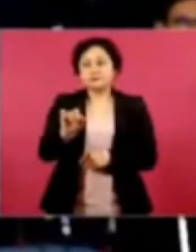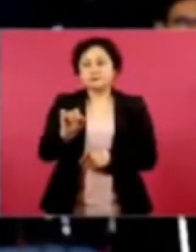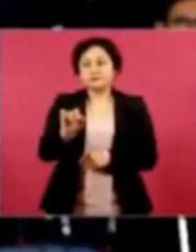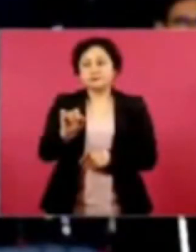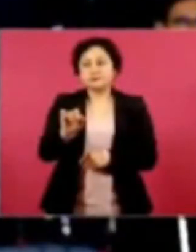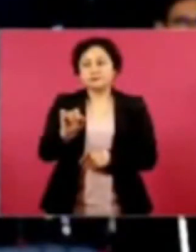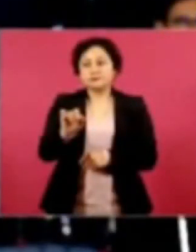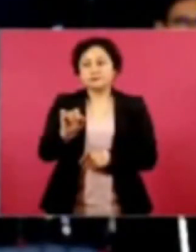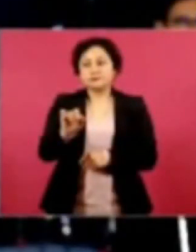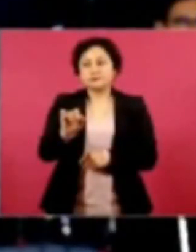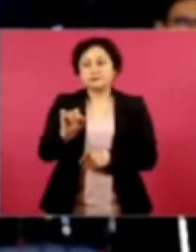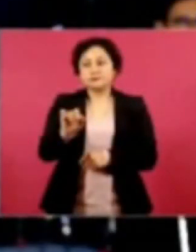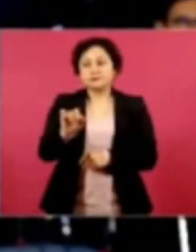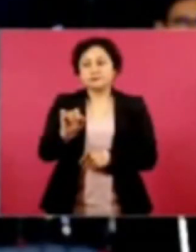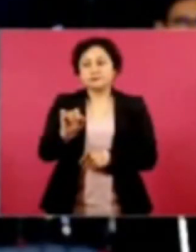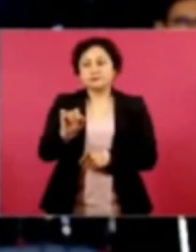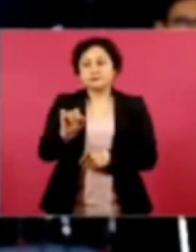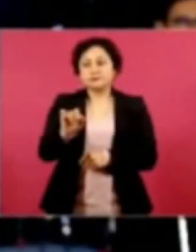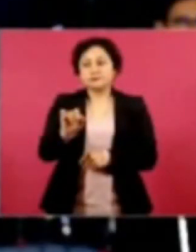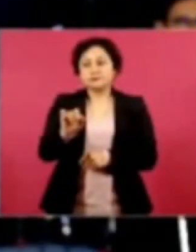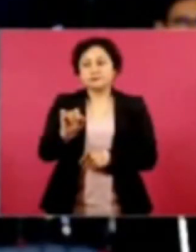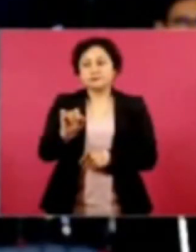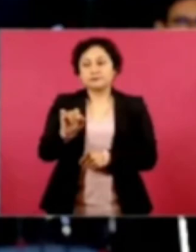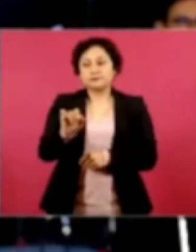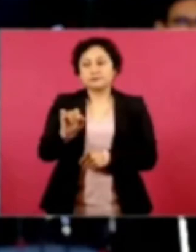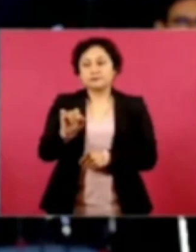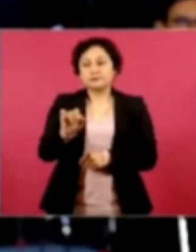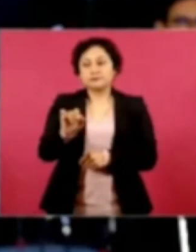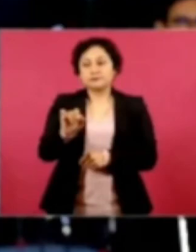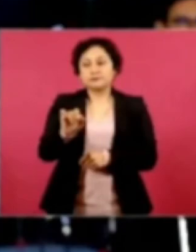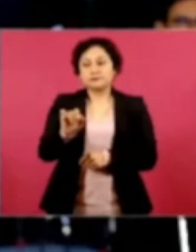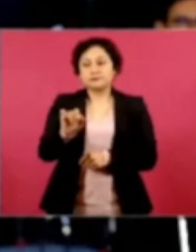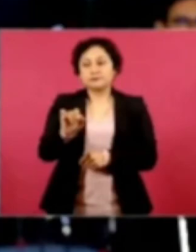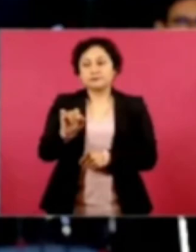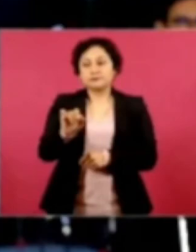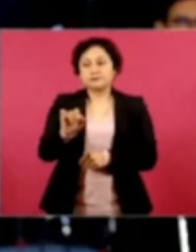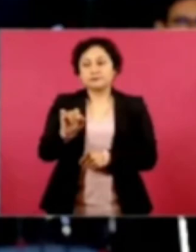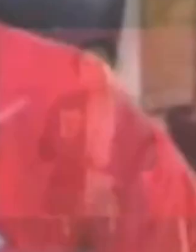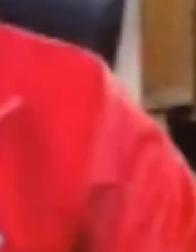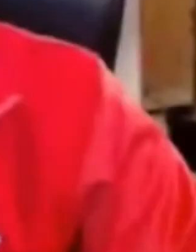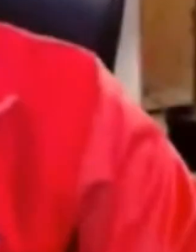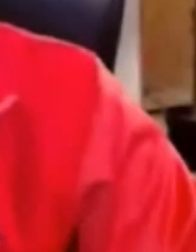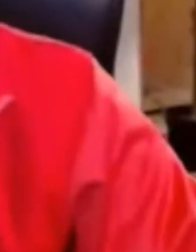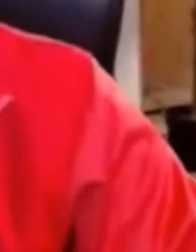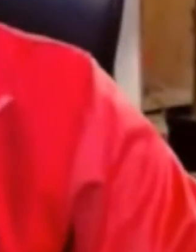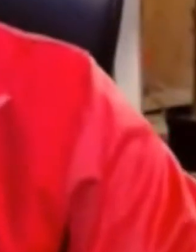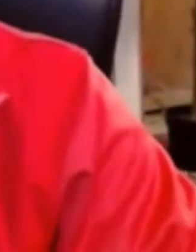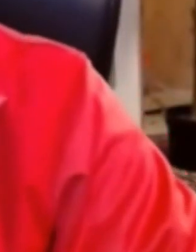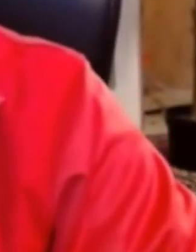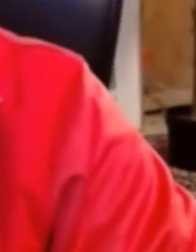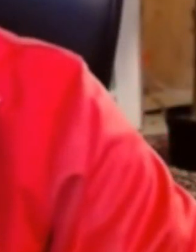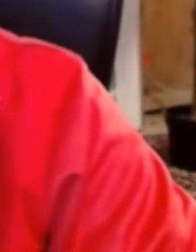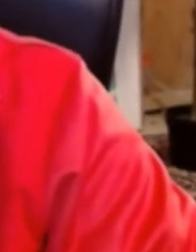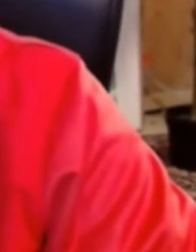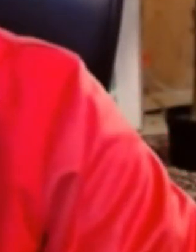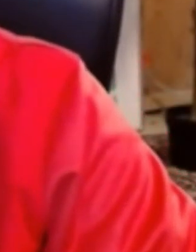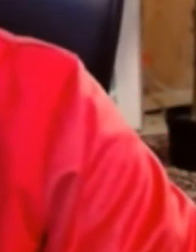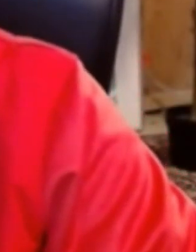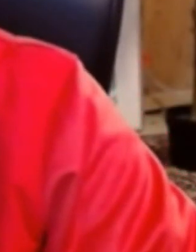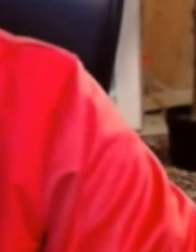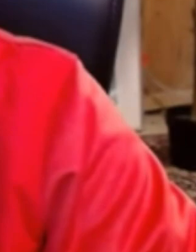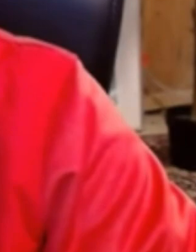el rostro de Univisión? ¿Sabe quién sabe mucho de esto? Alguien que, como su servidor, en algún momento